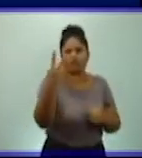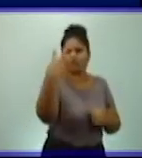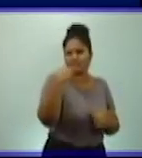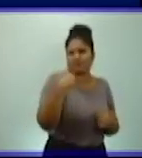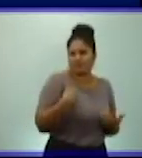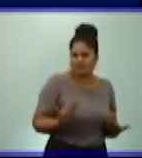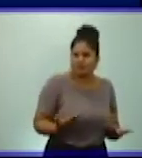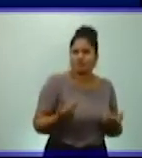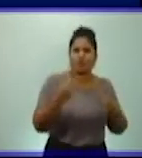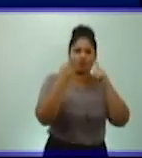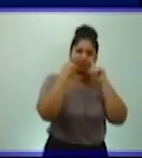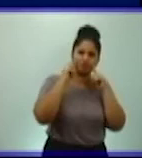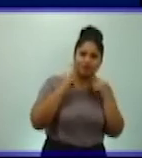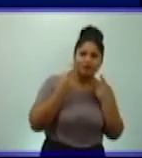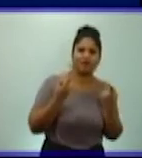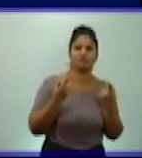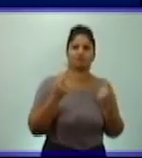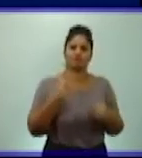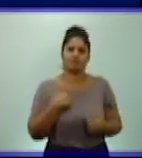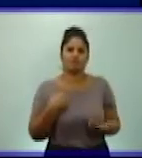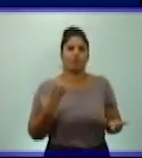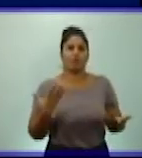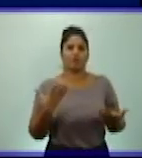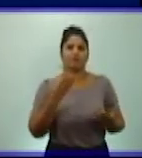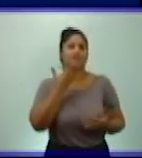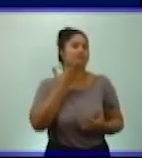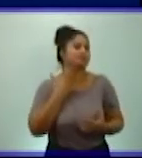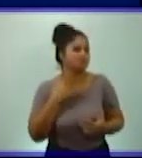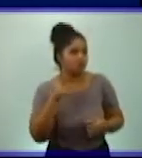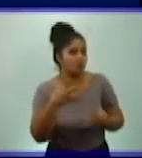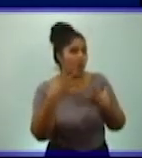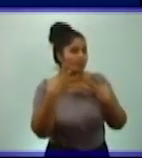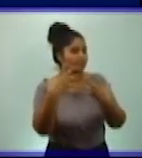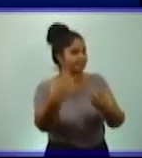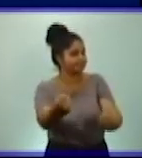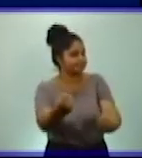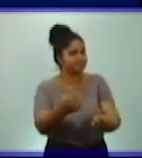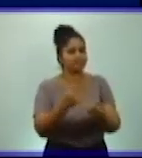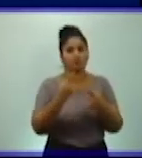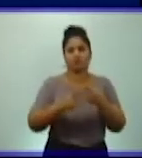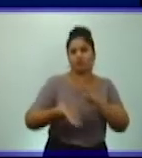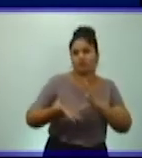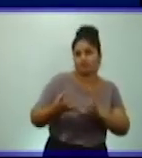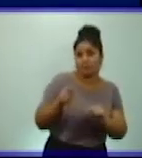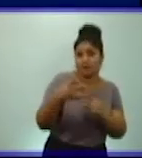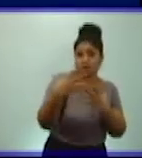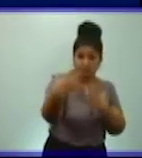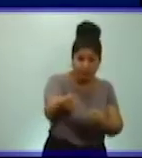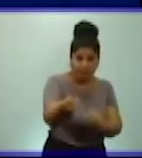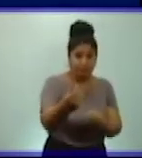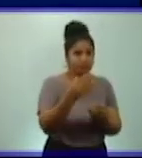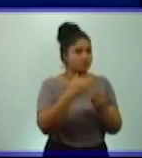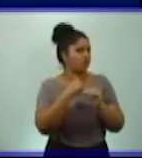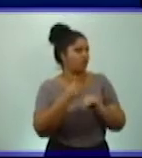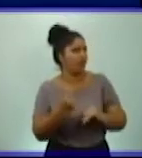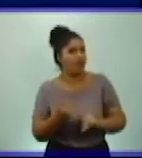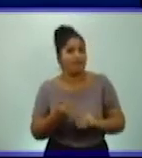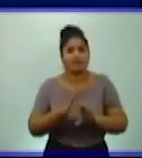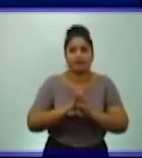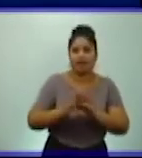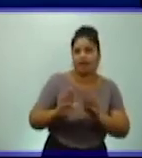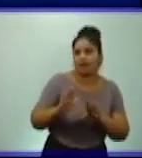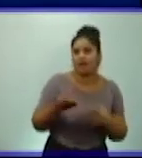lágrimas, entonces ya no tengo otra forma de convencerte. Ya viste y tocaste, es decir, viste y tocaste tú, esa